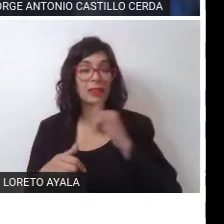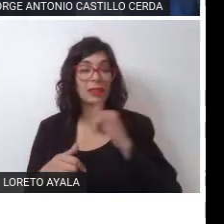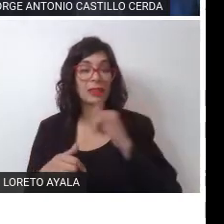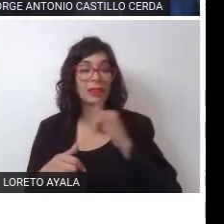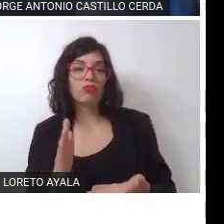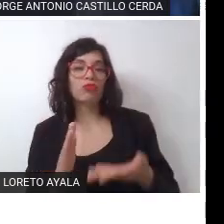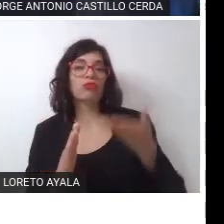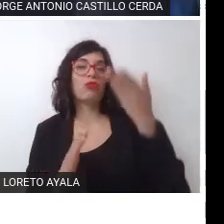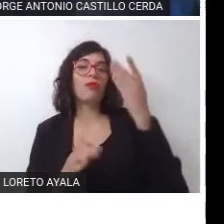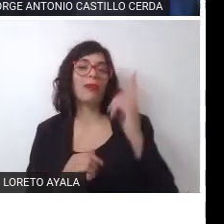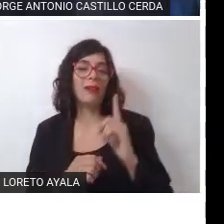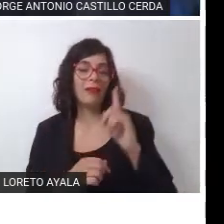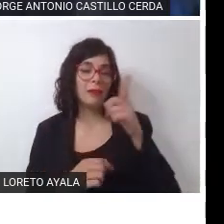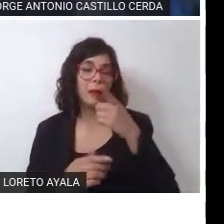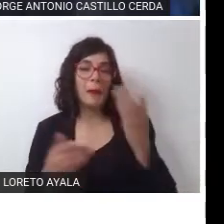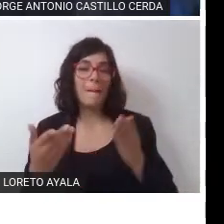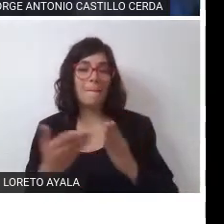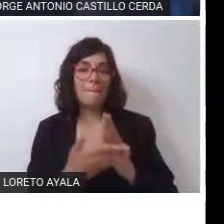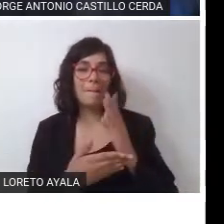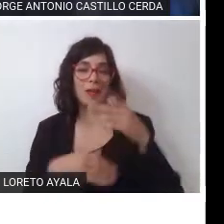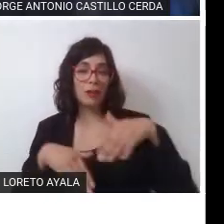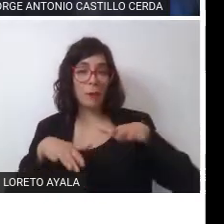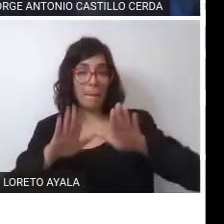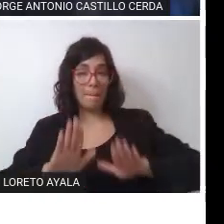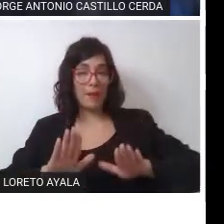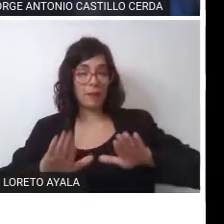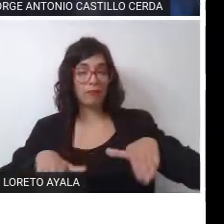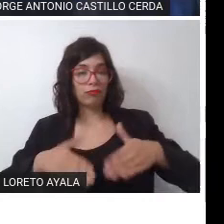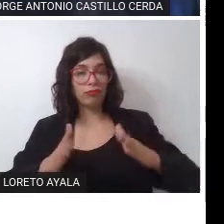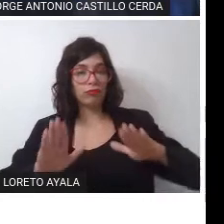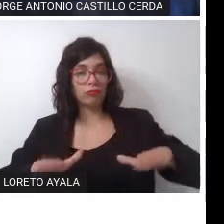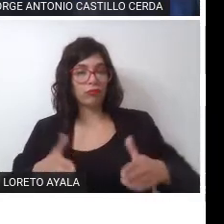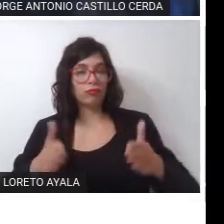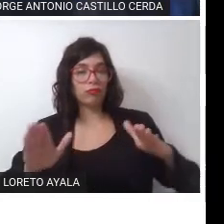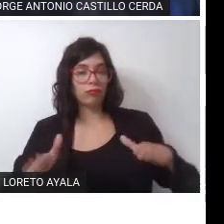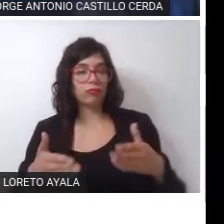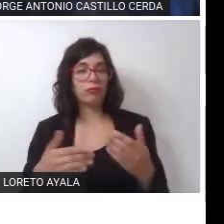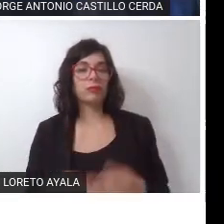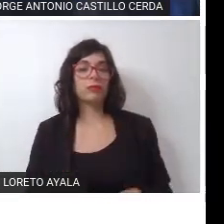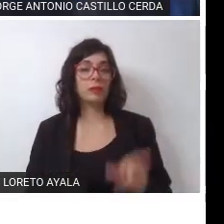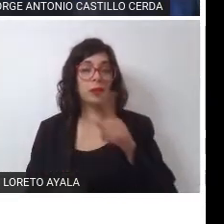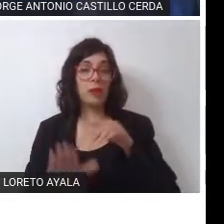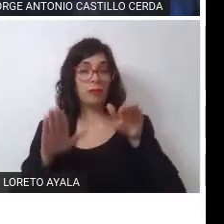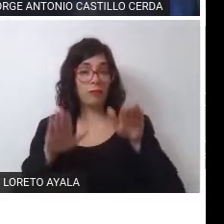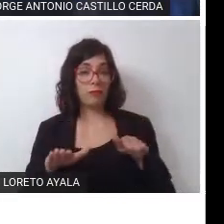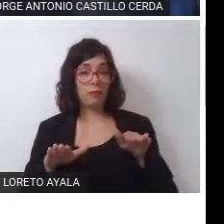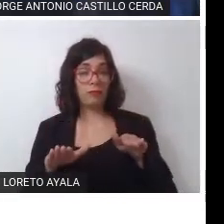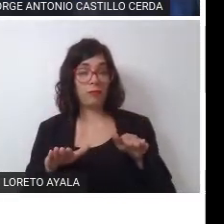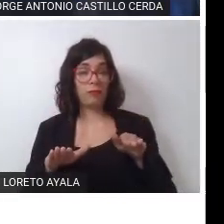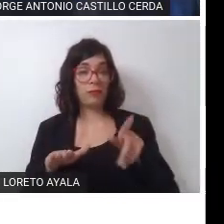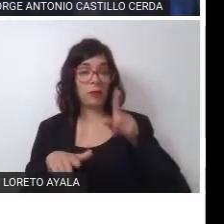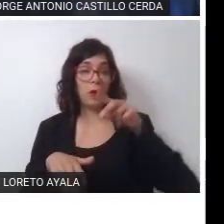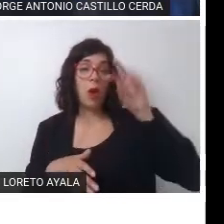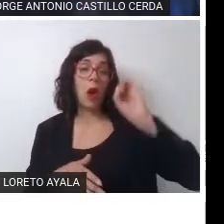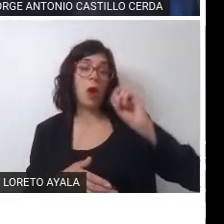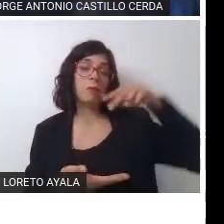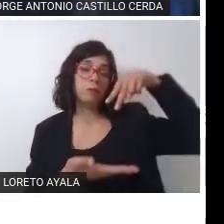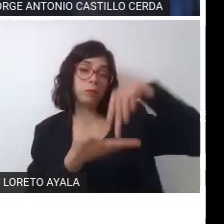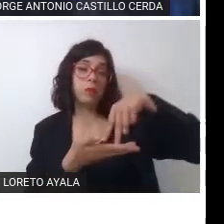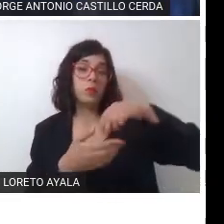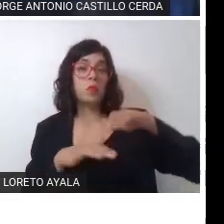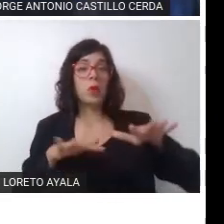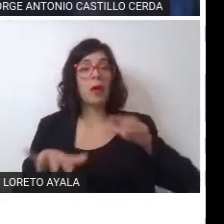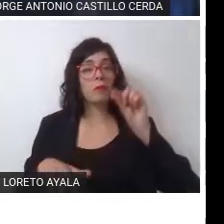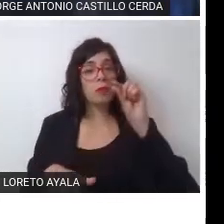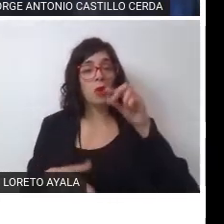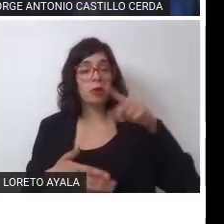método. Vamos a comenzar con el tobillo derecho. Entonces, súper simple, vamos a estar quietitos o pueden estar en punta de pie moviéndose un poco. Yo lo voy